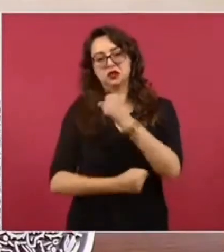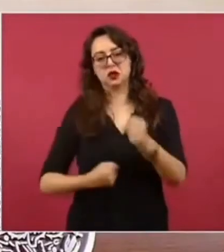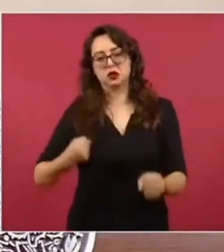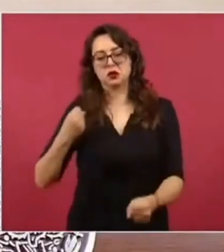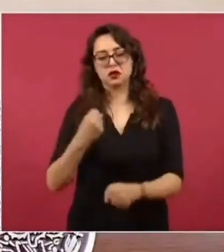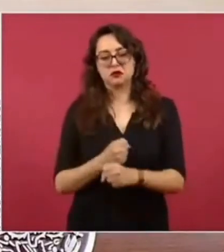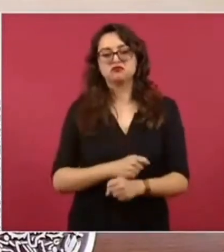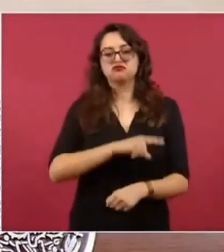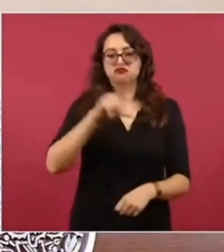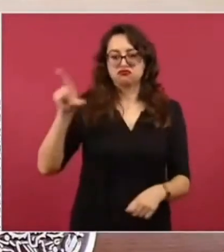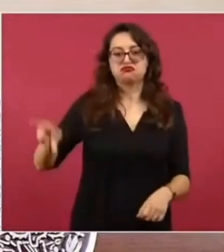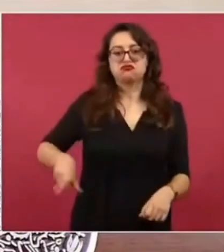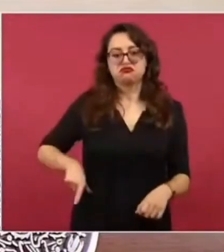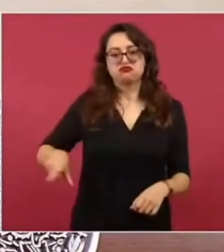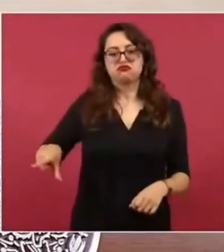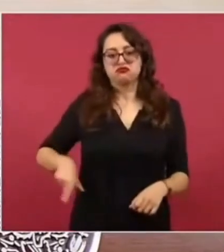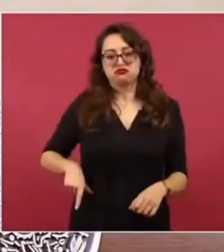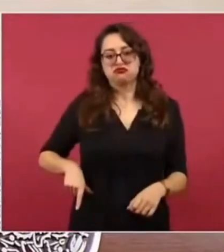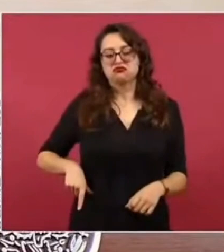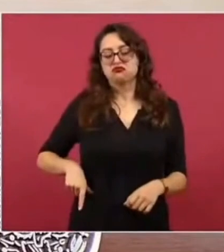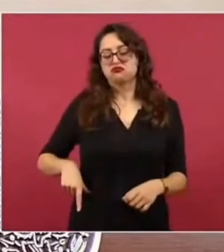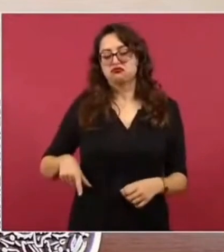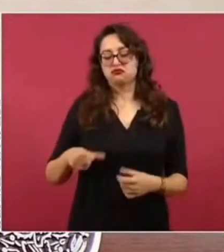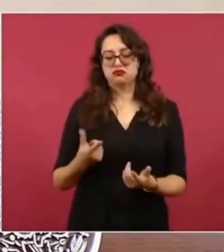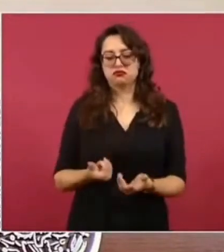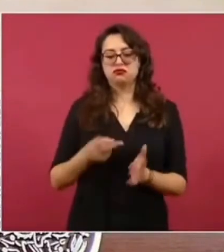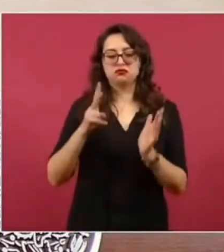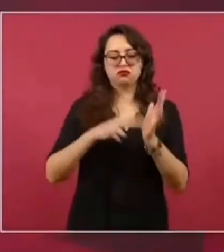incluyendo lo presupuestado para este año,